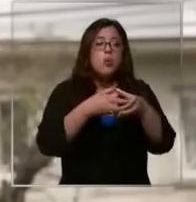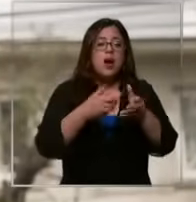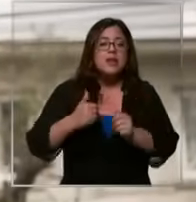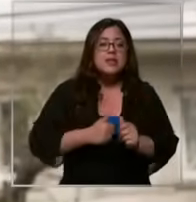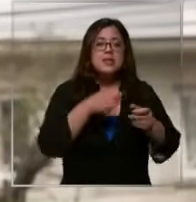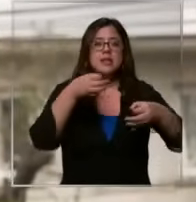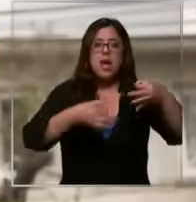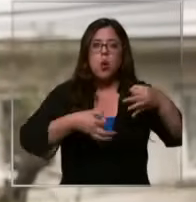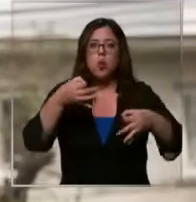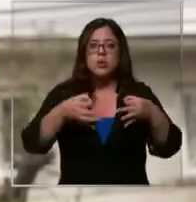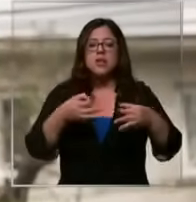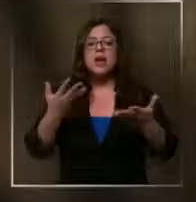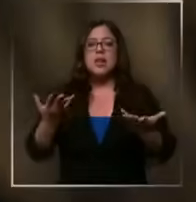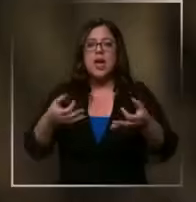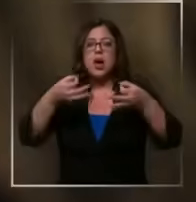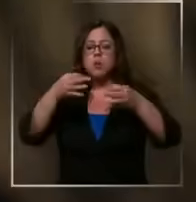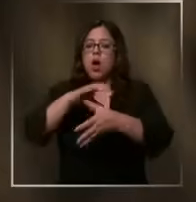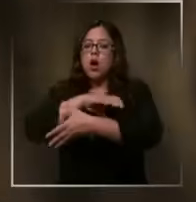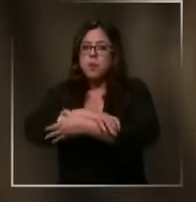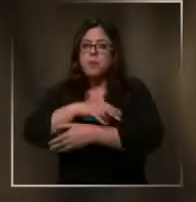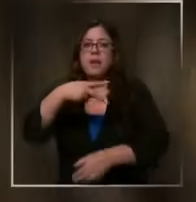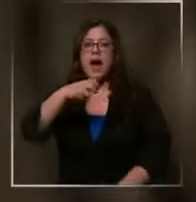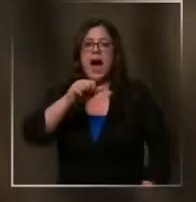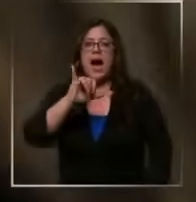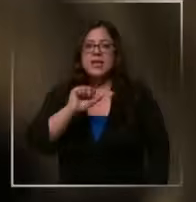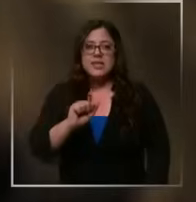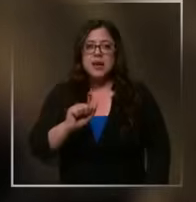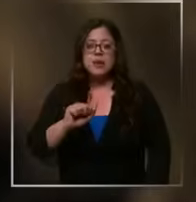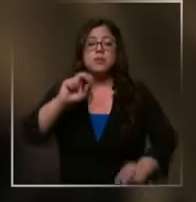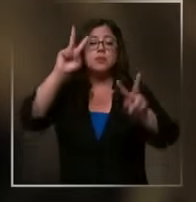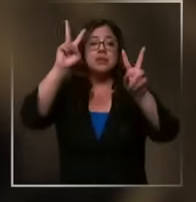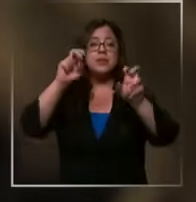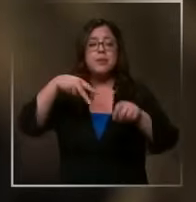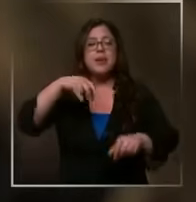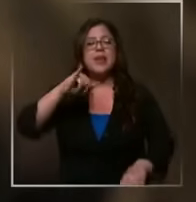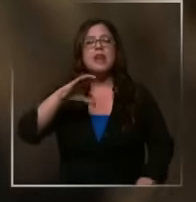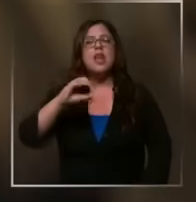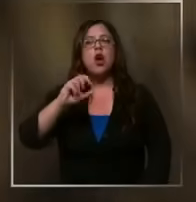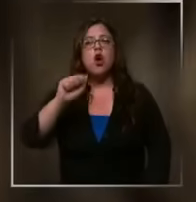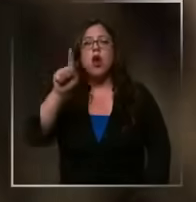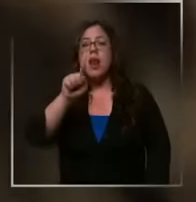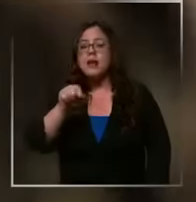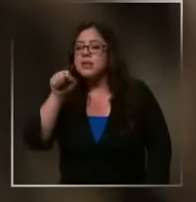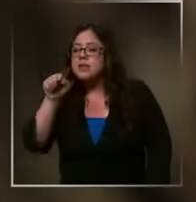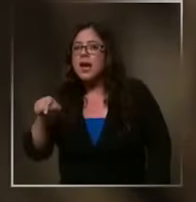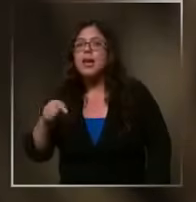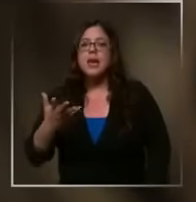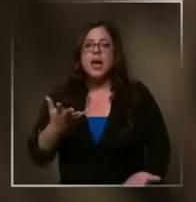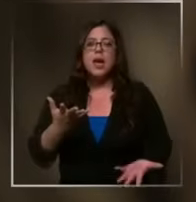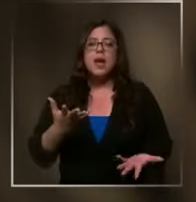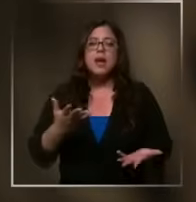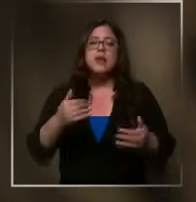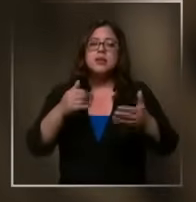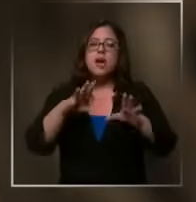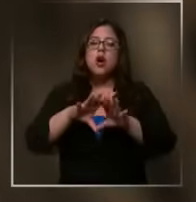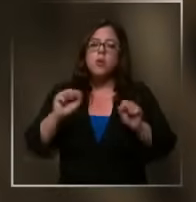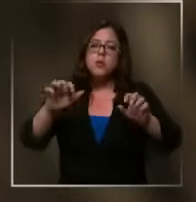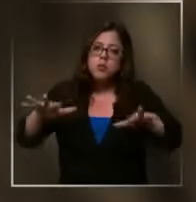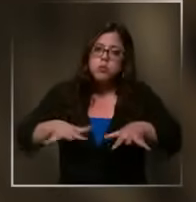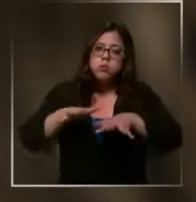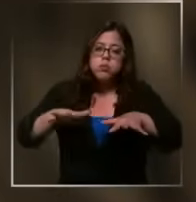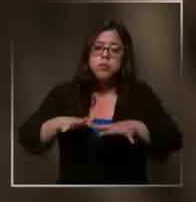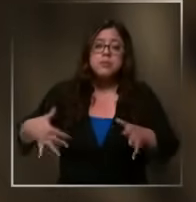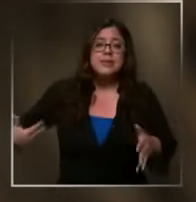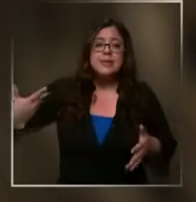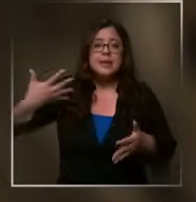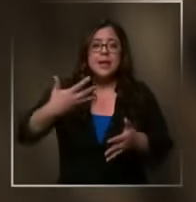Asistencia Judicial, para hacer valer el convenio de la Haya. En el caso puntual de Nicolás, desde la institución comprometieron más esfuerzos que hasta